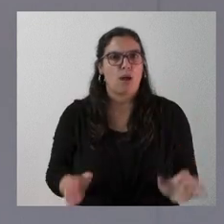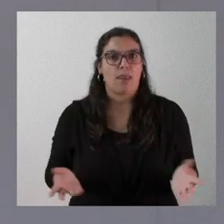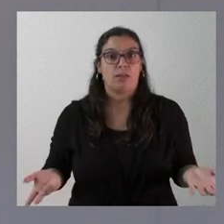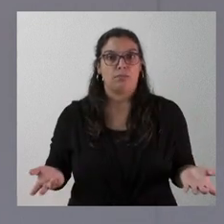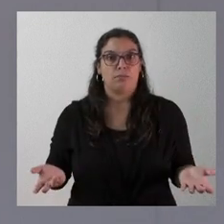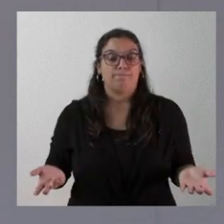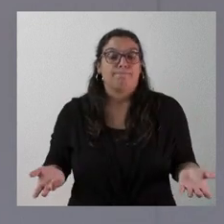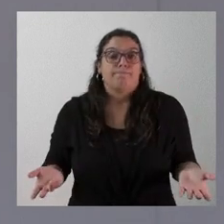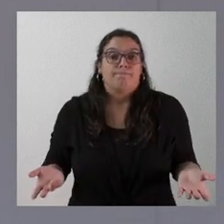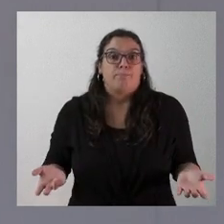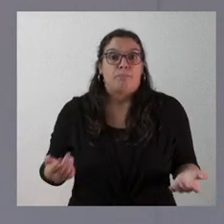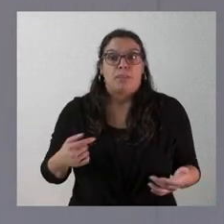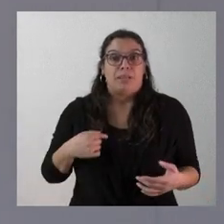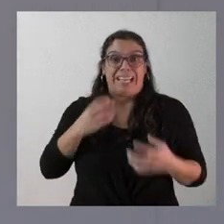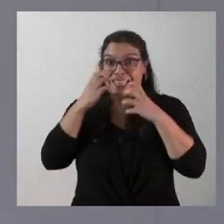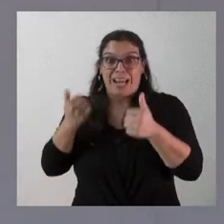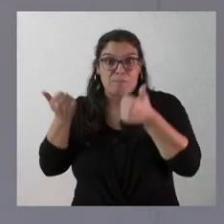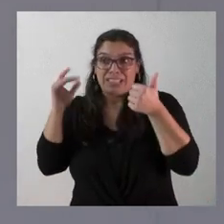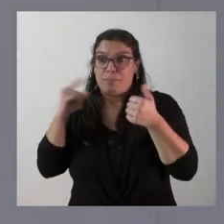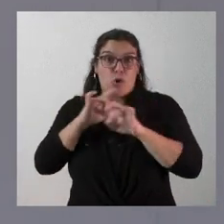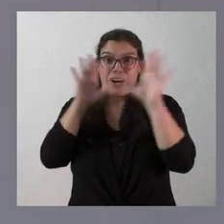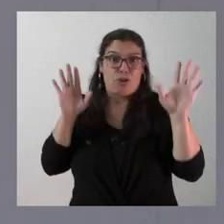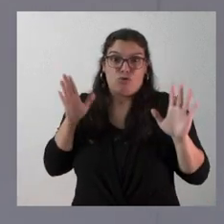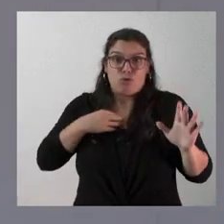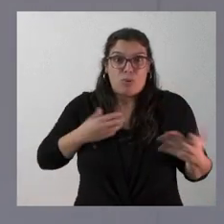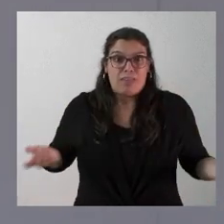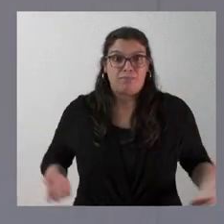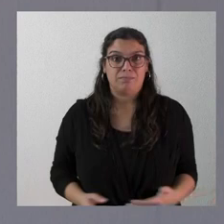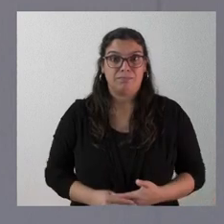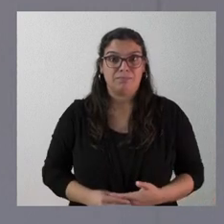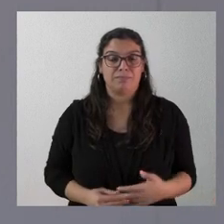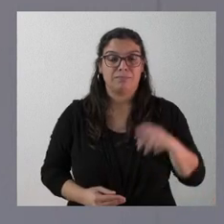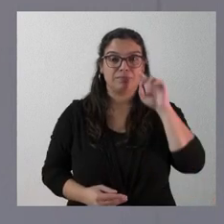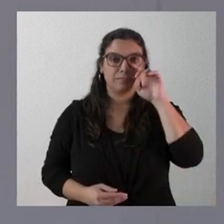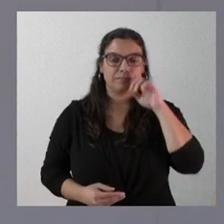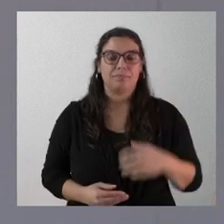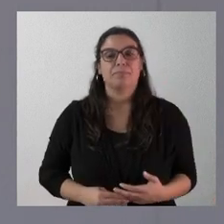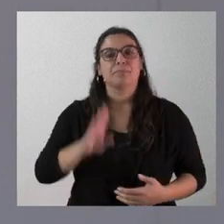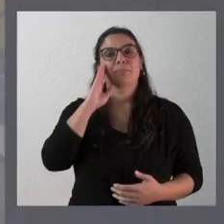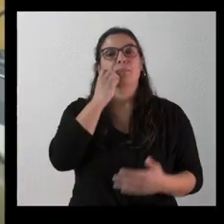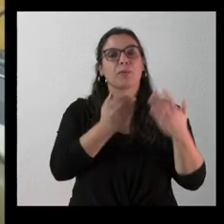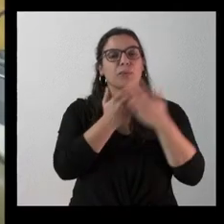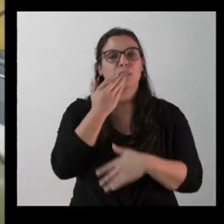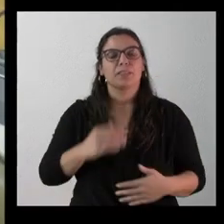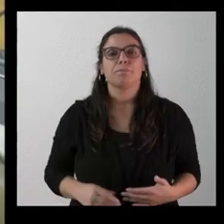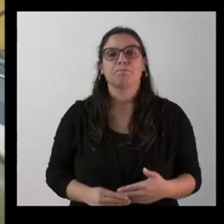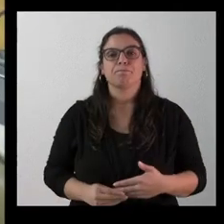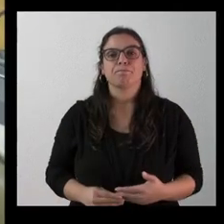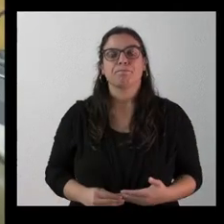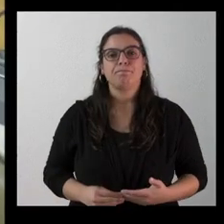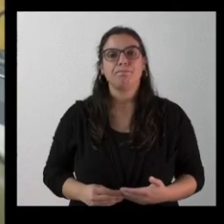decir más alto pero no más claro Hola buenos días ante la cascada de